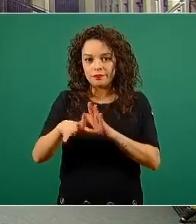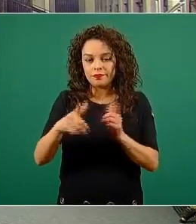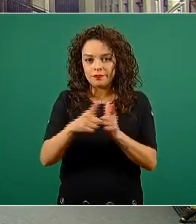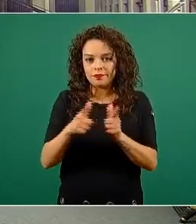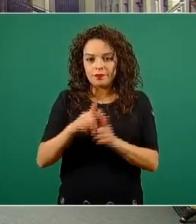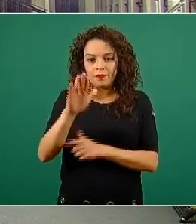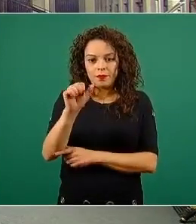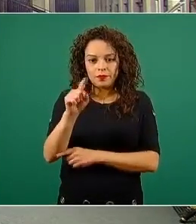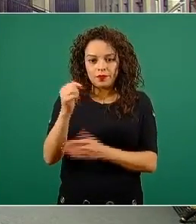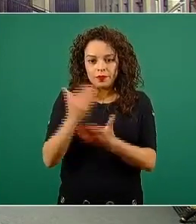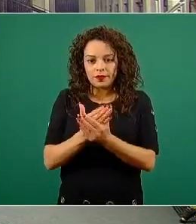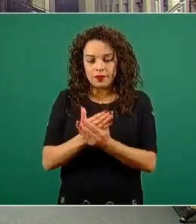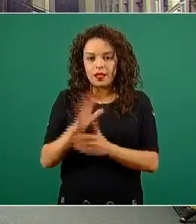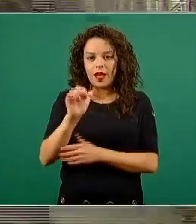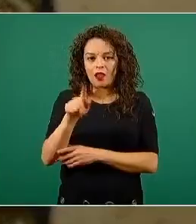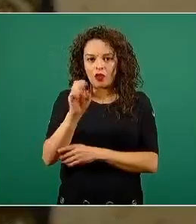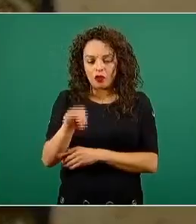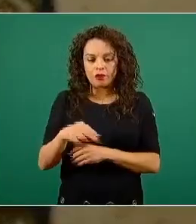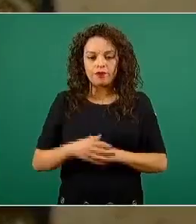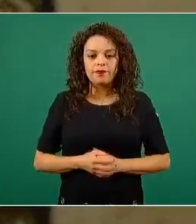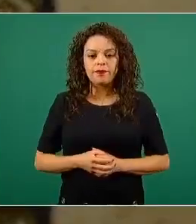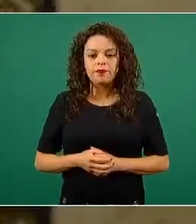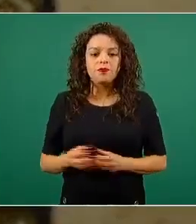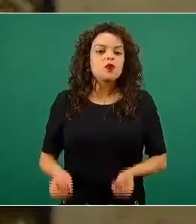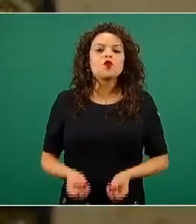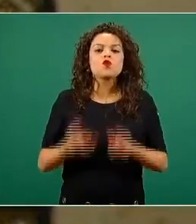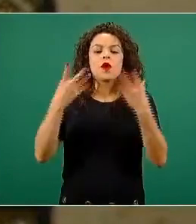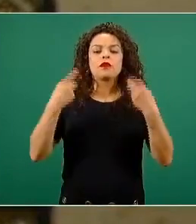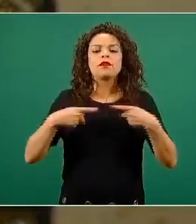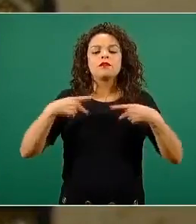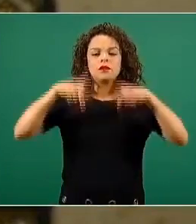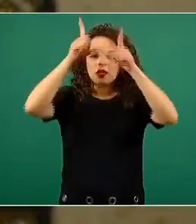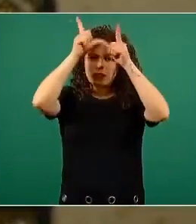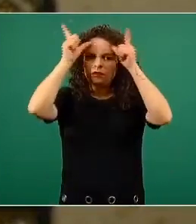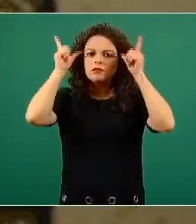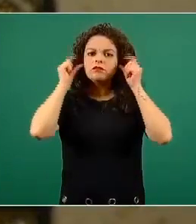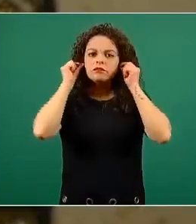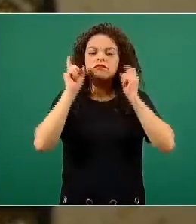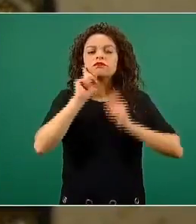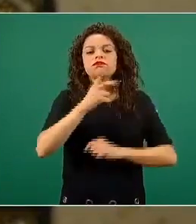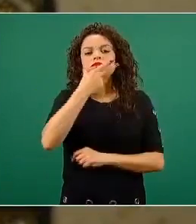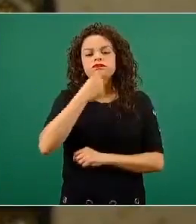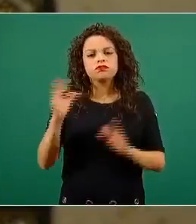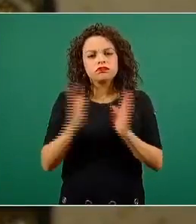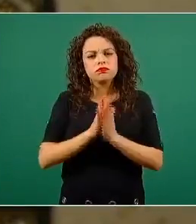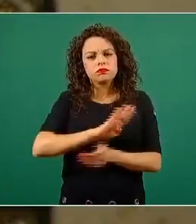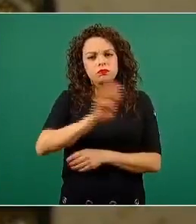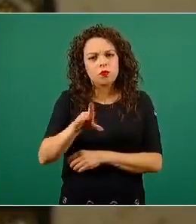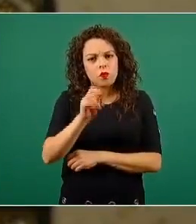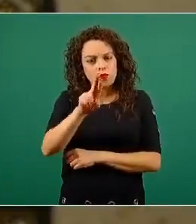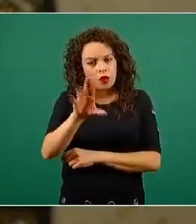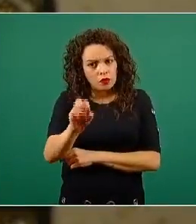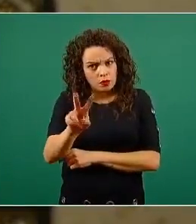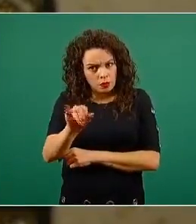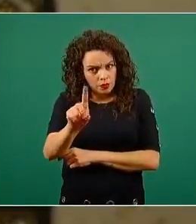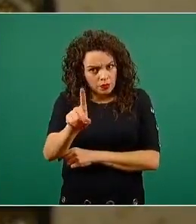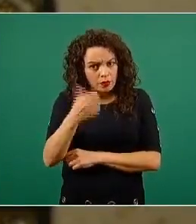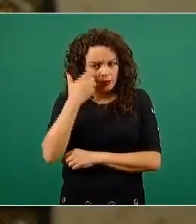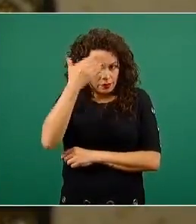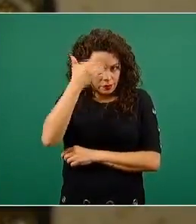fecha, ¿cuántas enfermeras y enfermeros han fallecido por COVID? Y sobre todo lo más